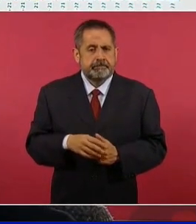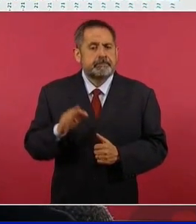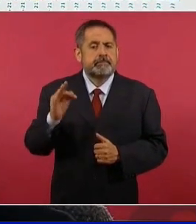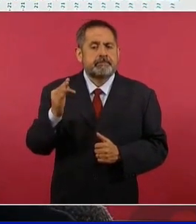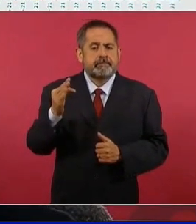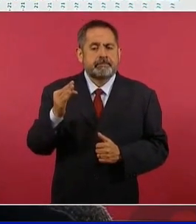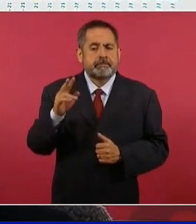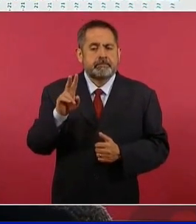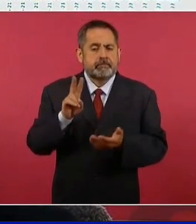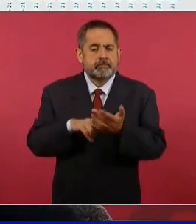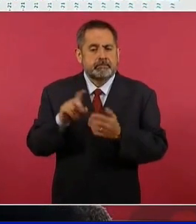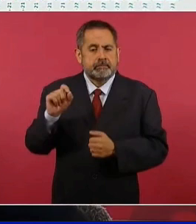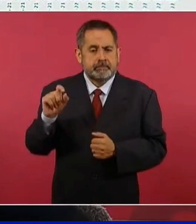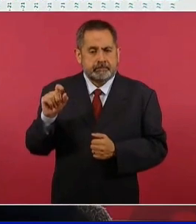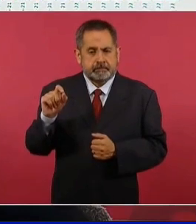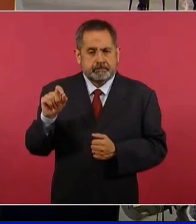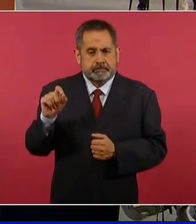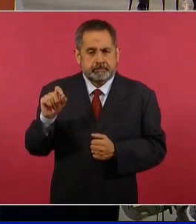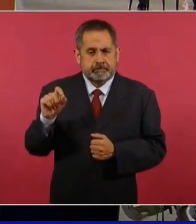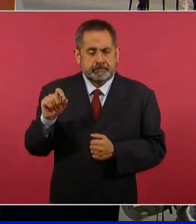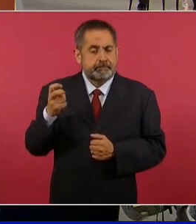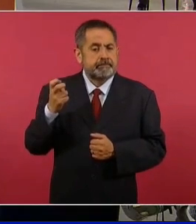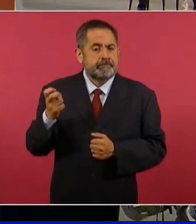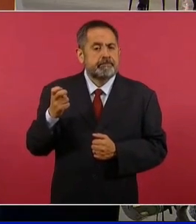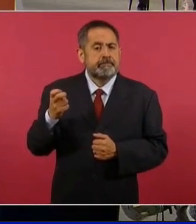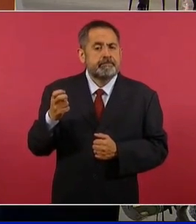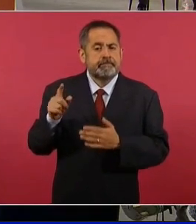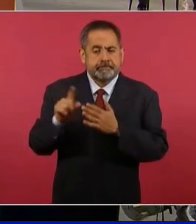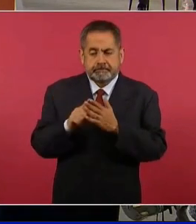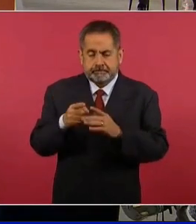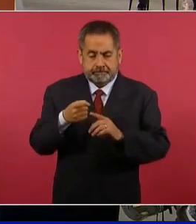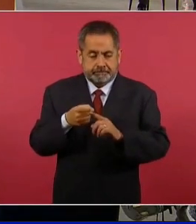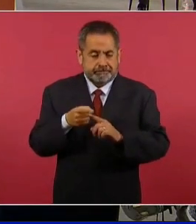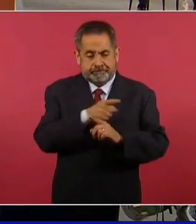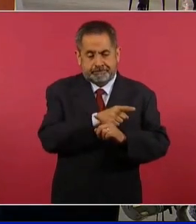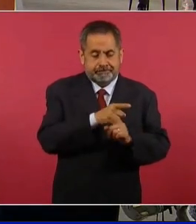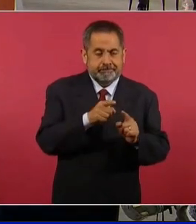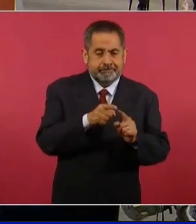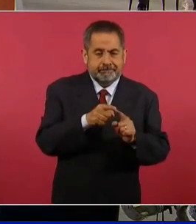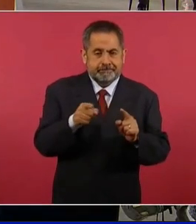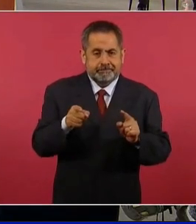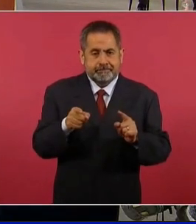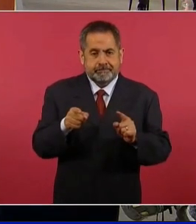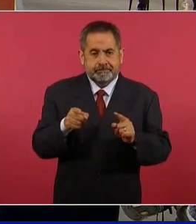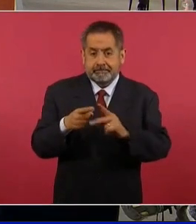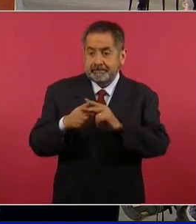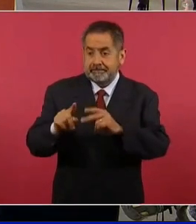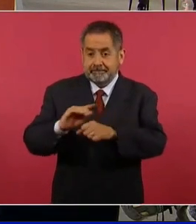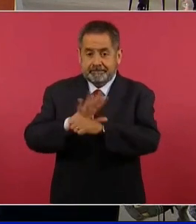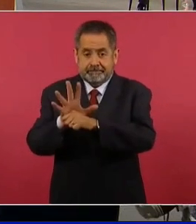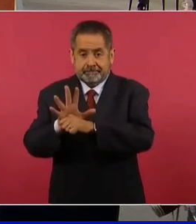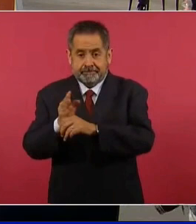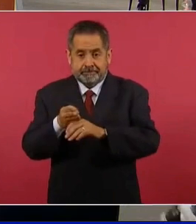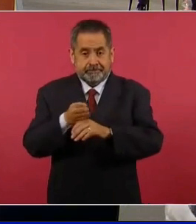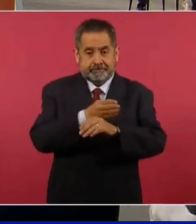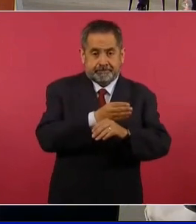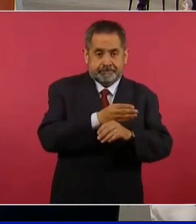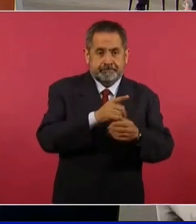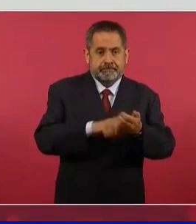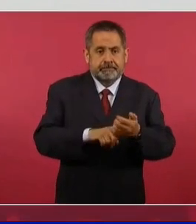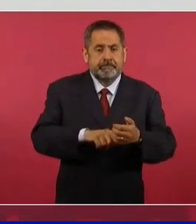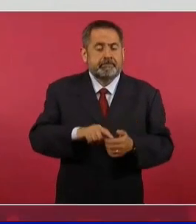febrero del 20, este es el mes anterior al inicio de la pandemia,